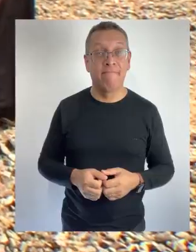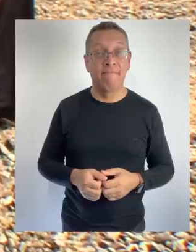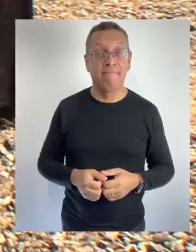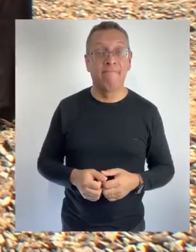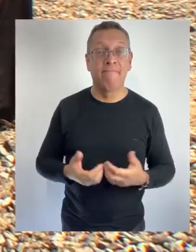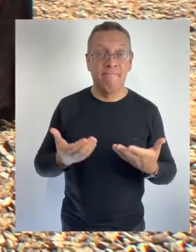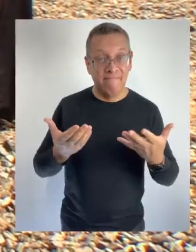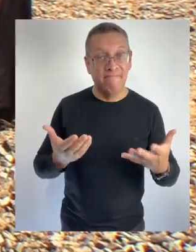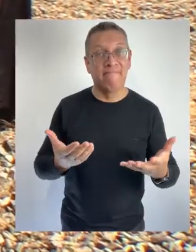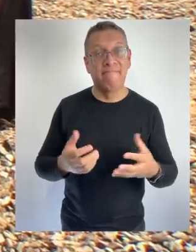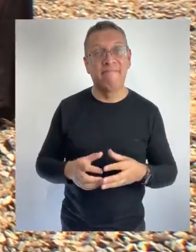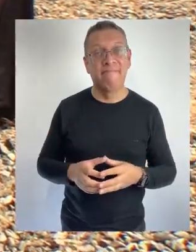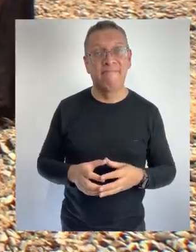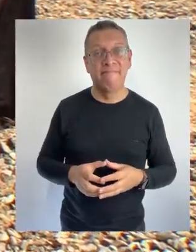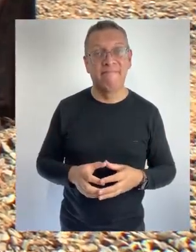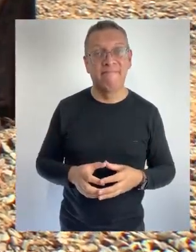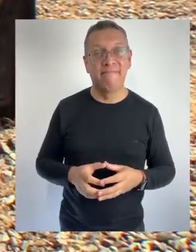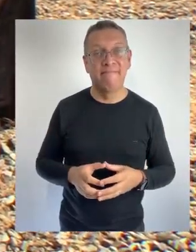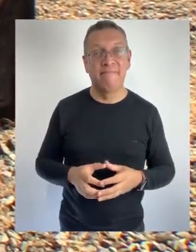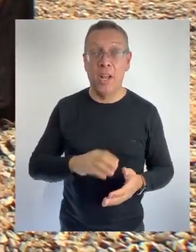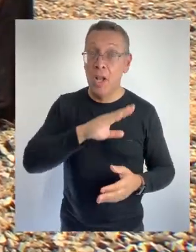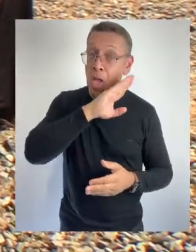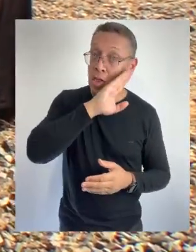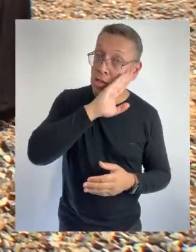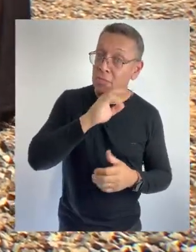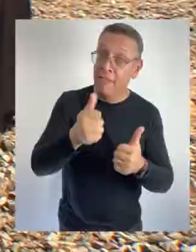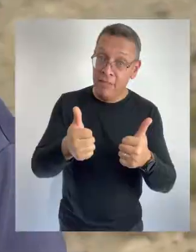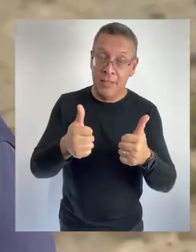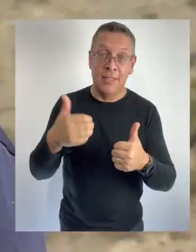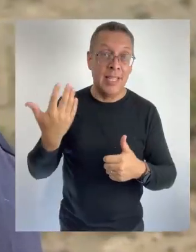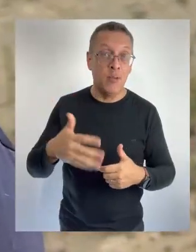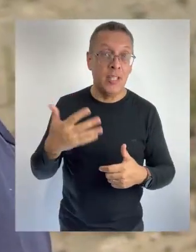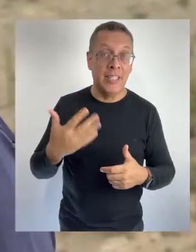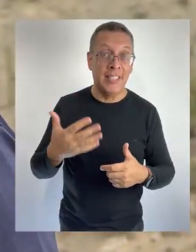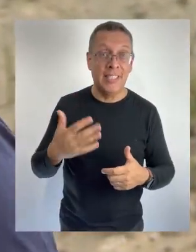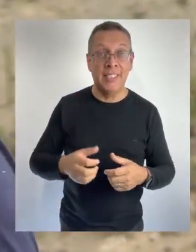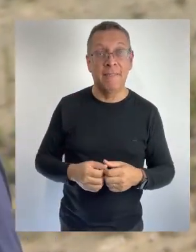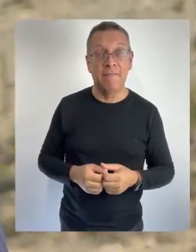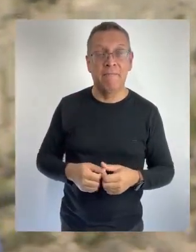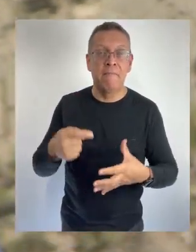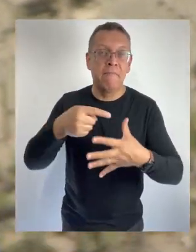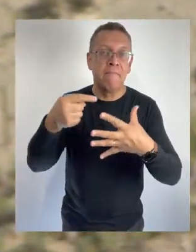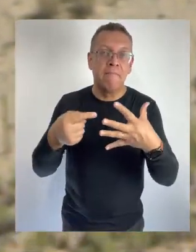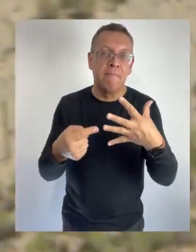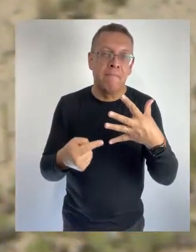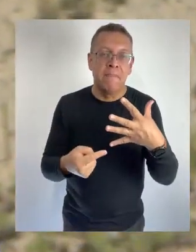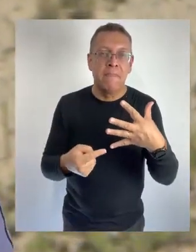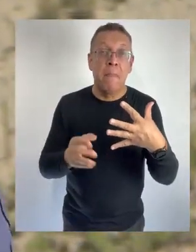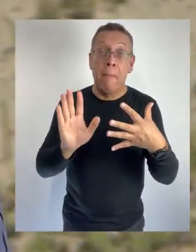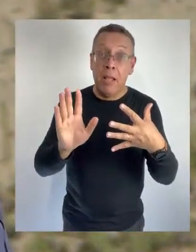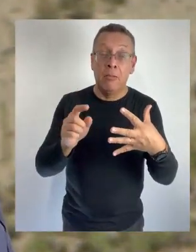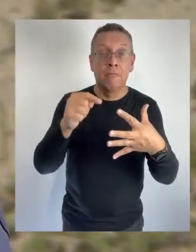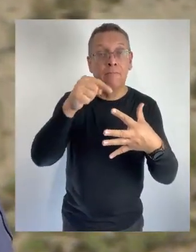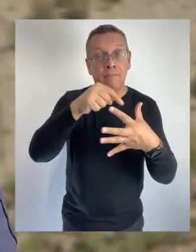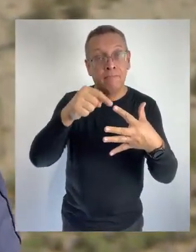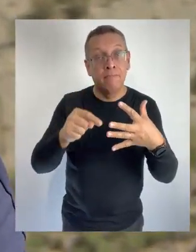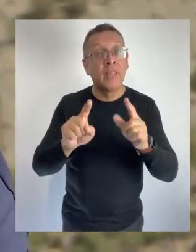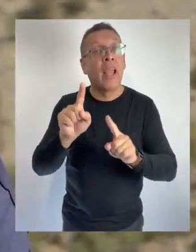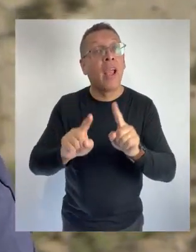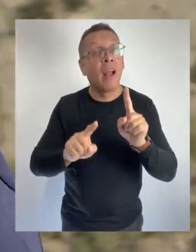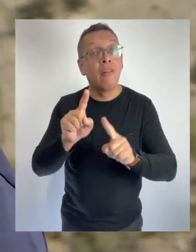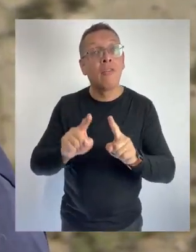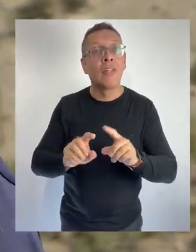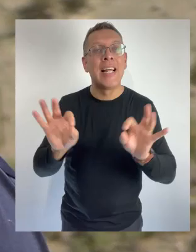estresada. Pero a veces. Bien dormir. Uno, un buen dormir también. De verdad. Más cosas, pero tratamos de dar un pequeño